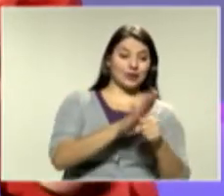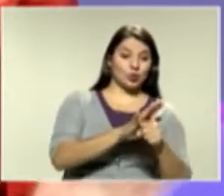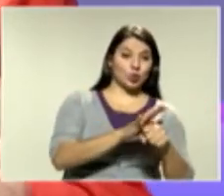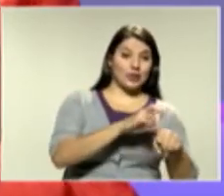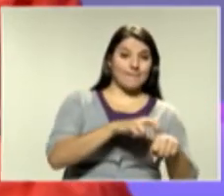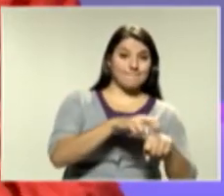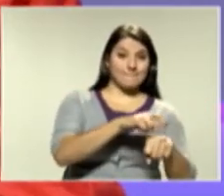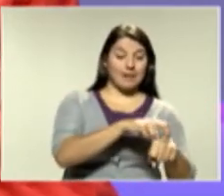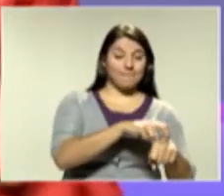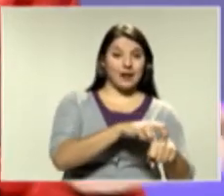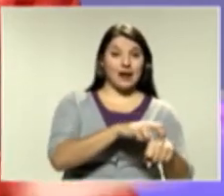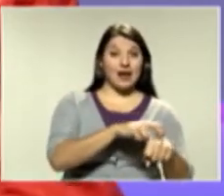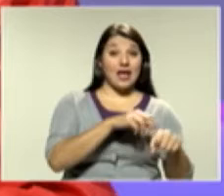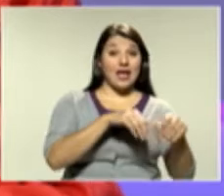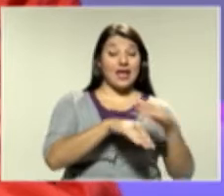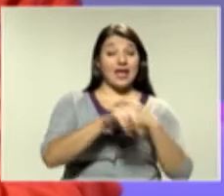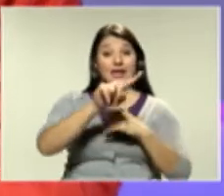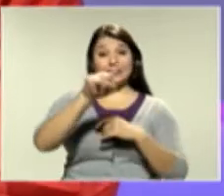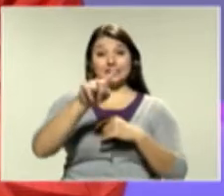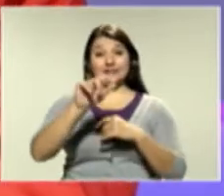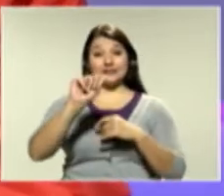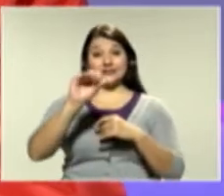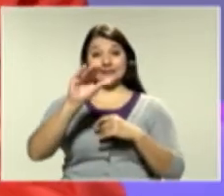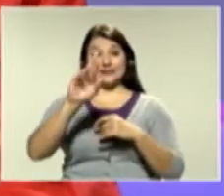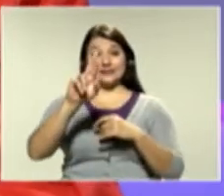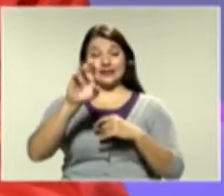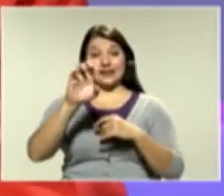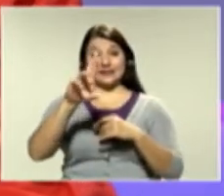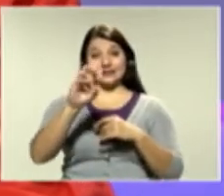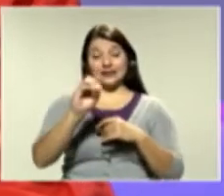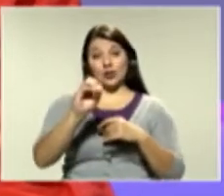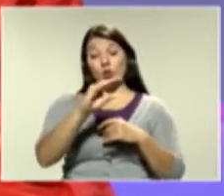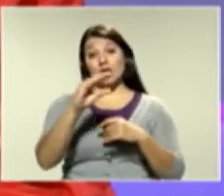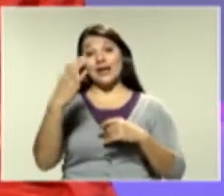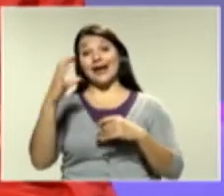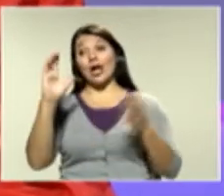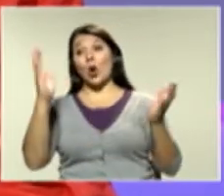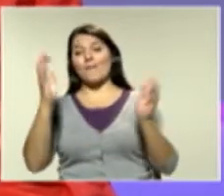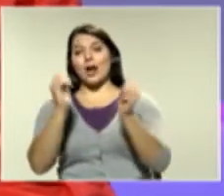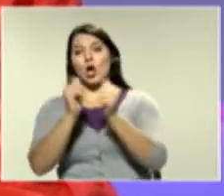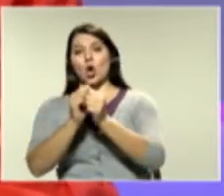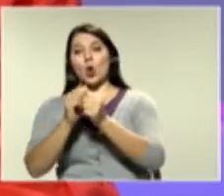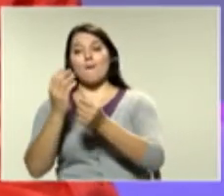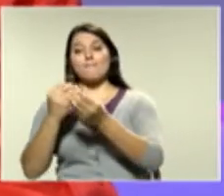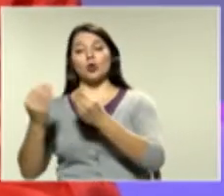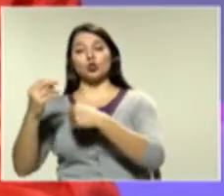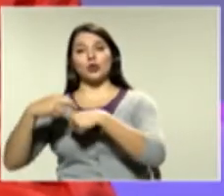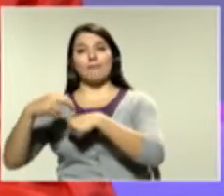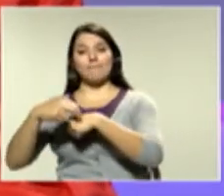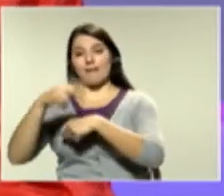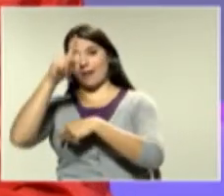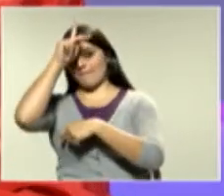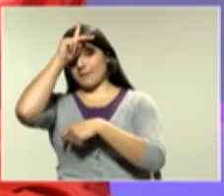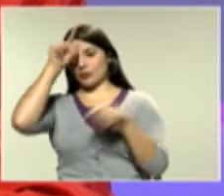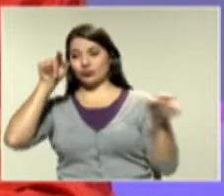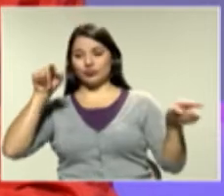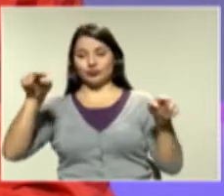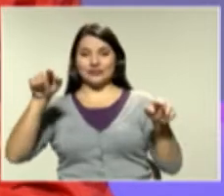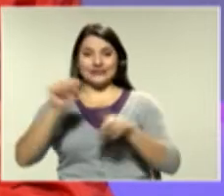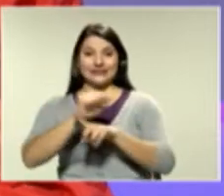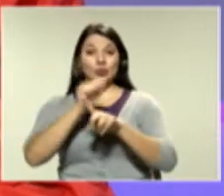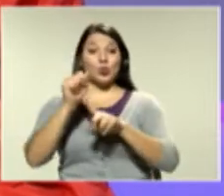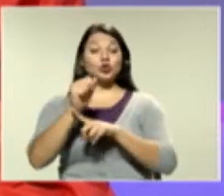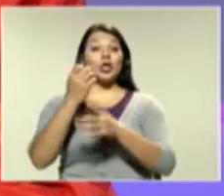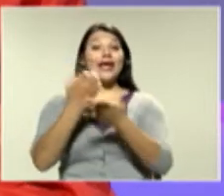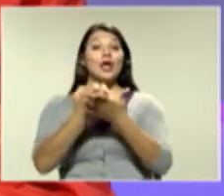ejemplo, de Sarcer o de Cartago, con un productor de papa de Perú. Son dos situaciones socioeconómicas muy